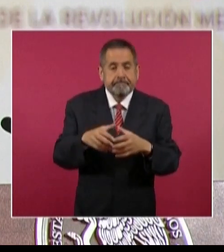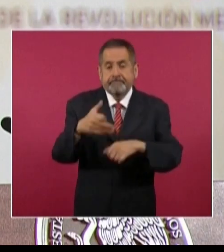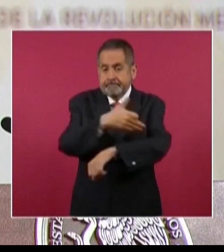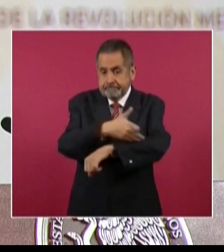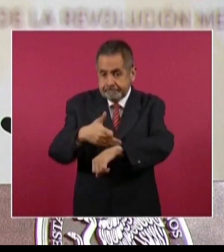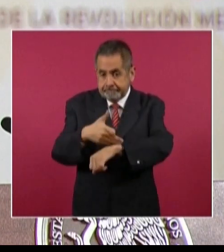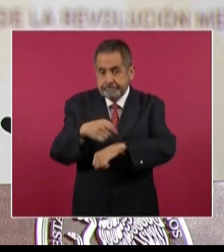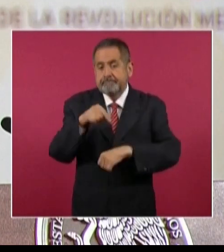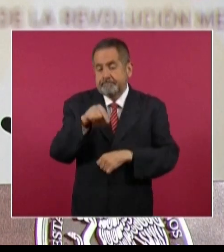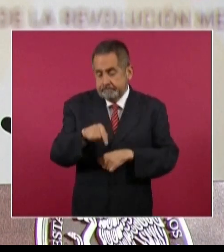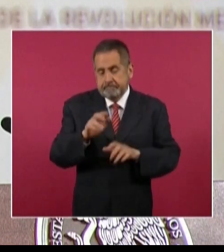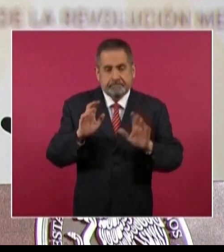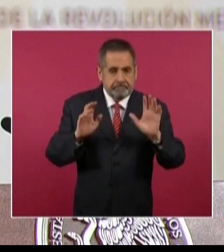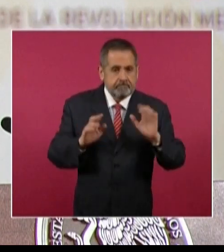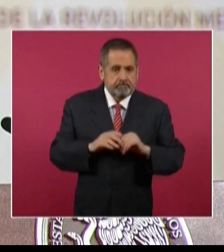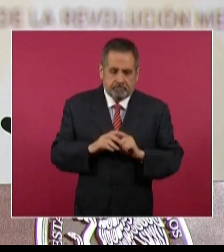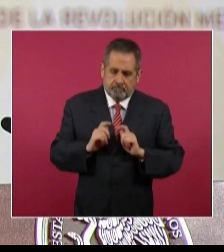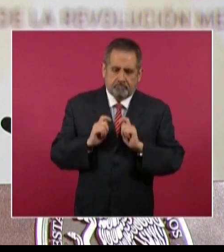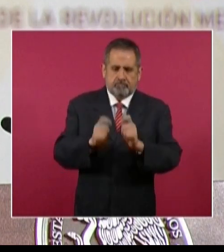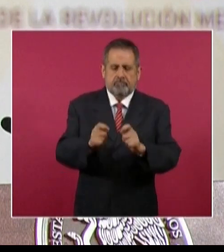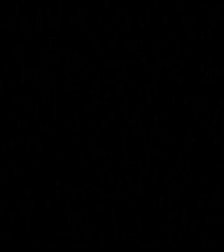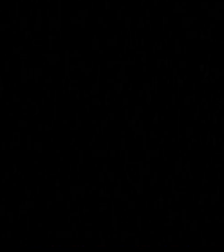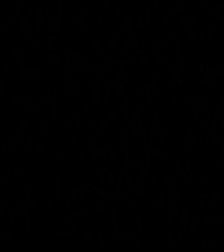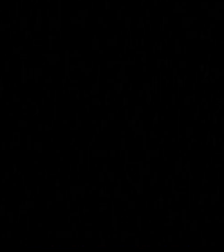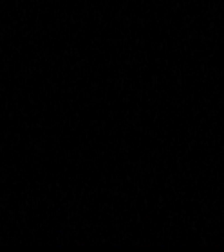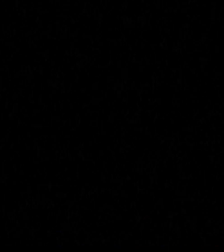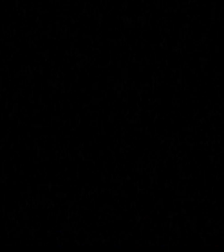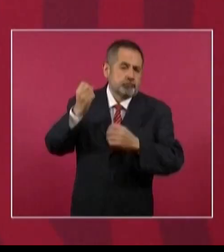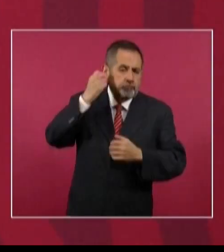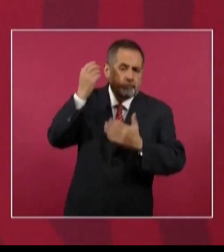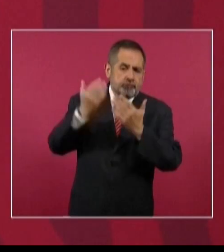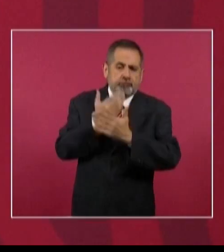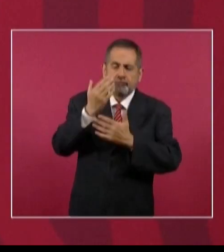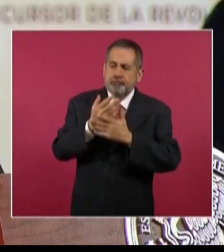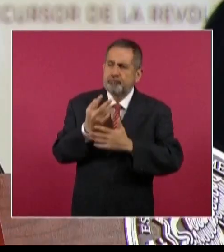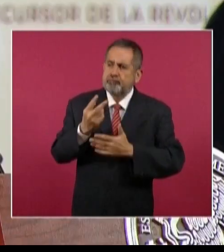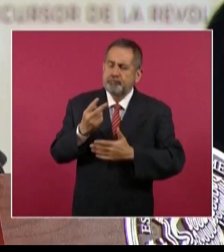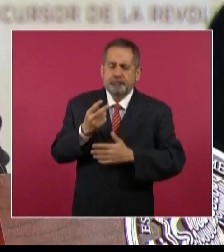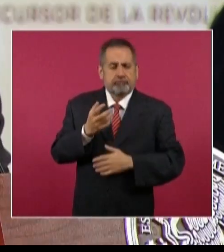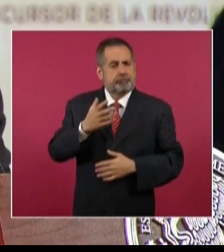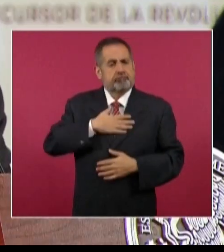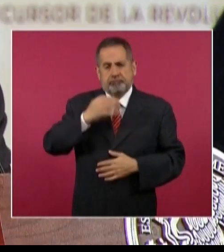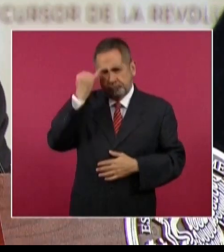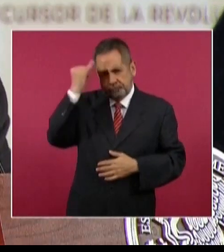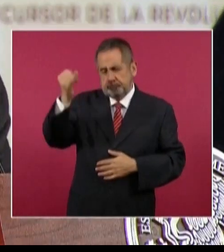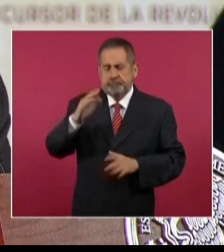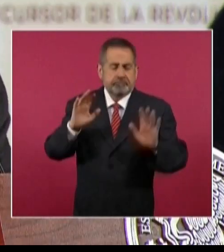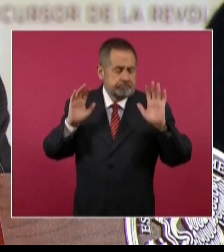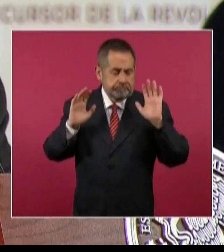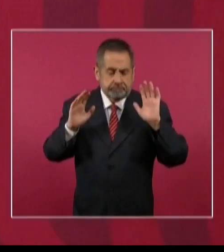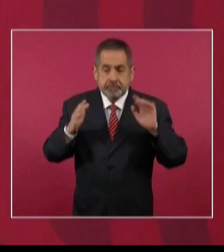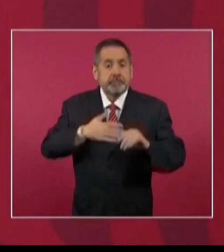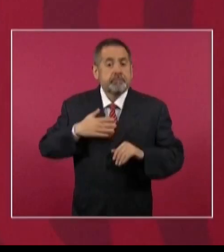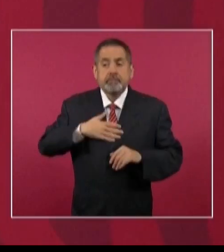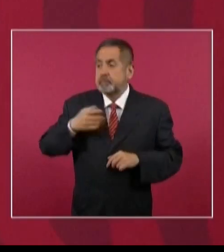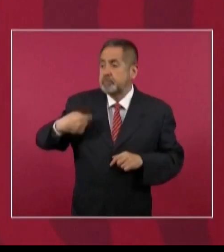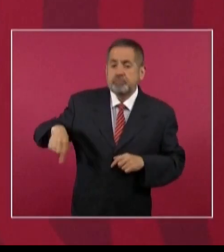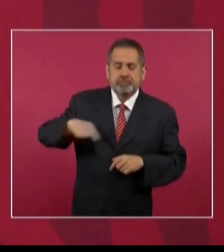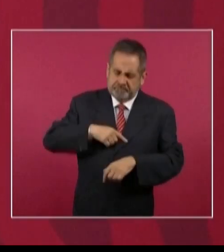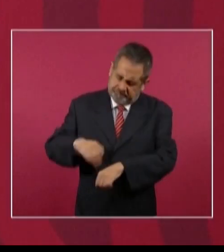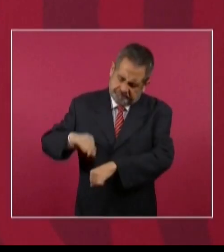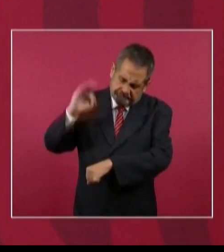política interior, o sea, lo que diría, no nos metemos con los de afuera para que no se metan con nosotros, pero que hemos nada más buscando enemistarnos